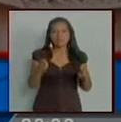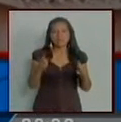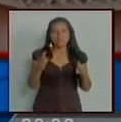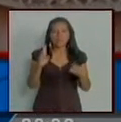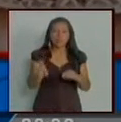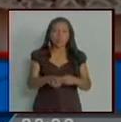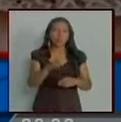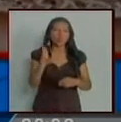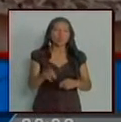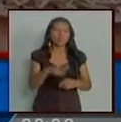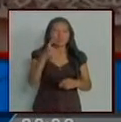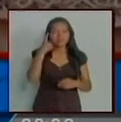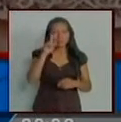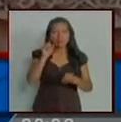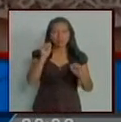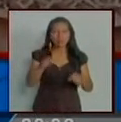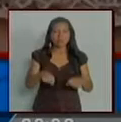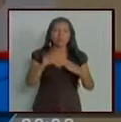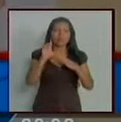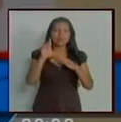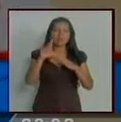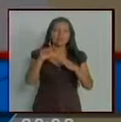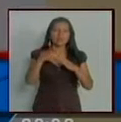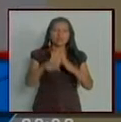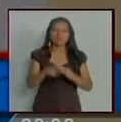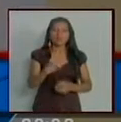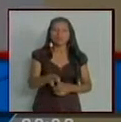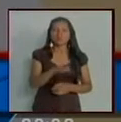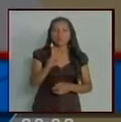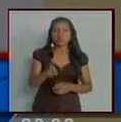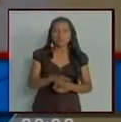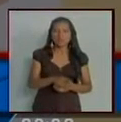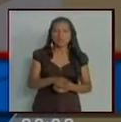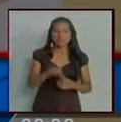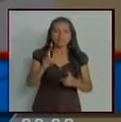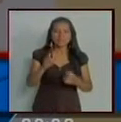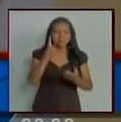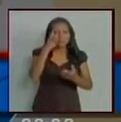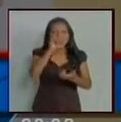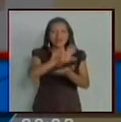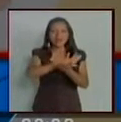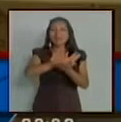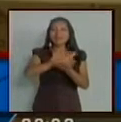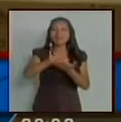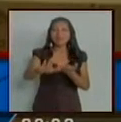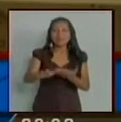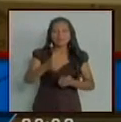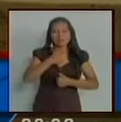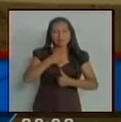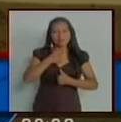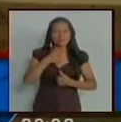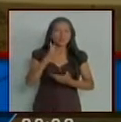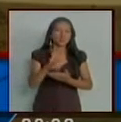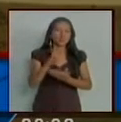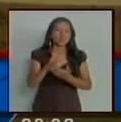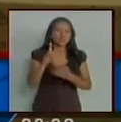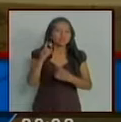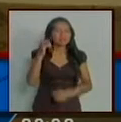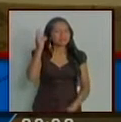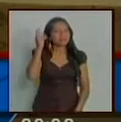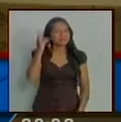material que puedan usar dentro del oído para